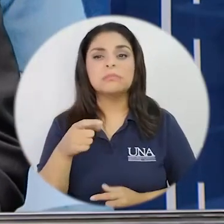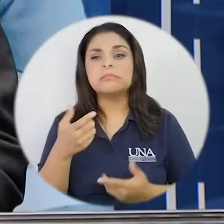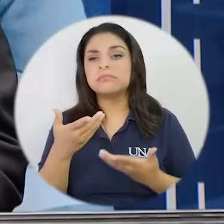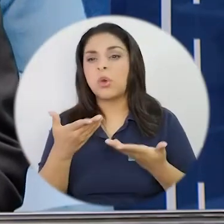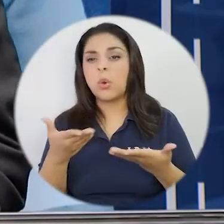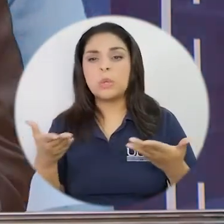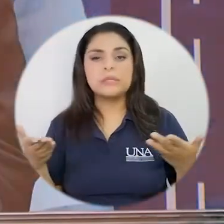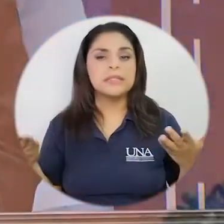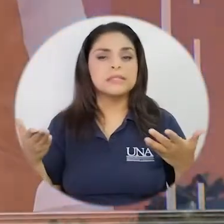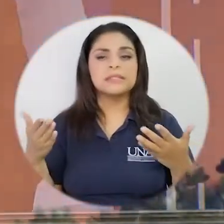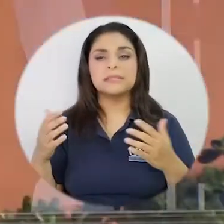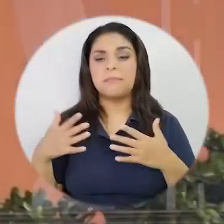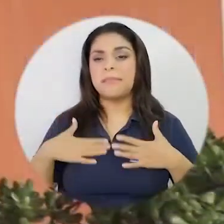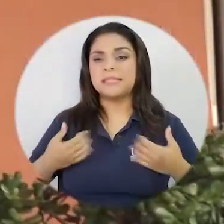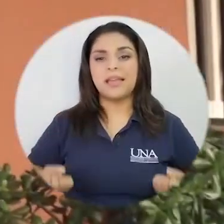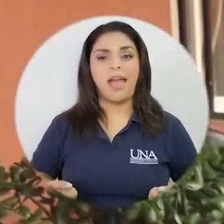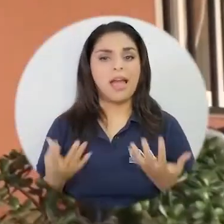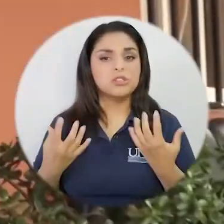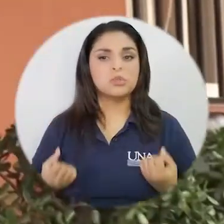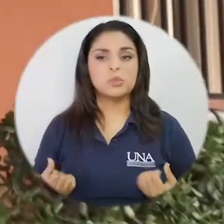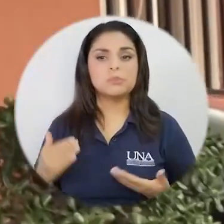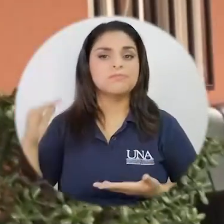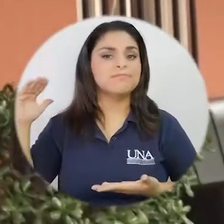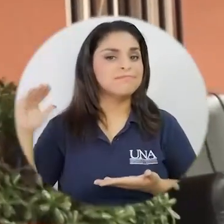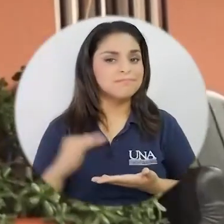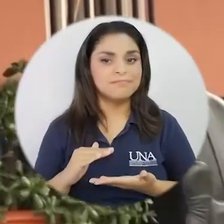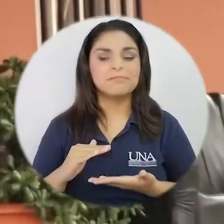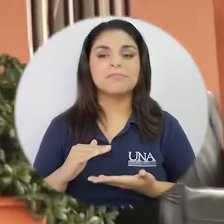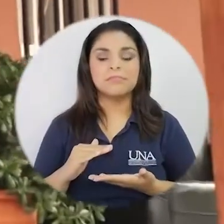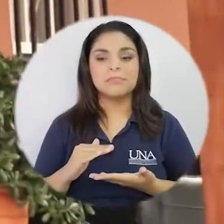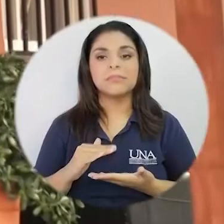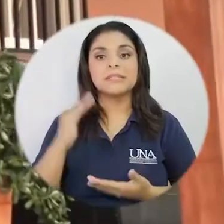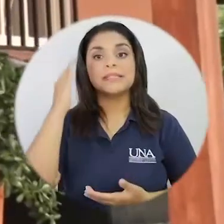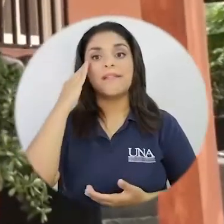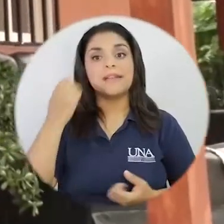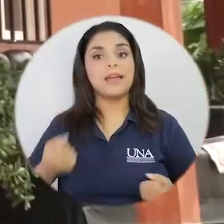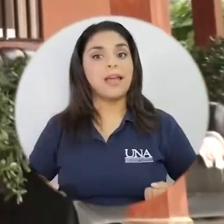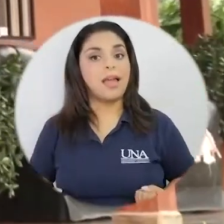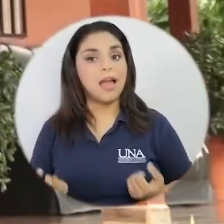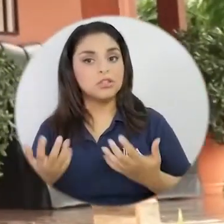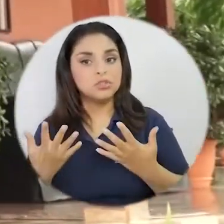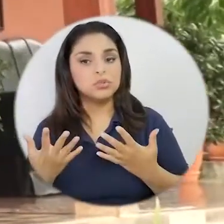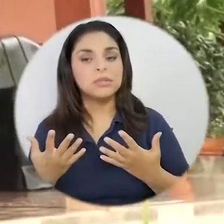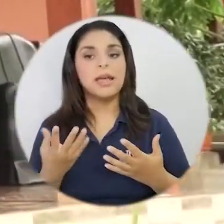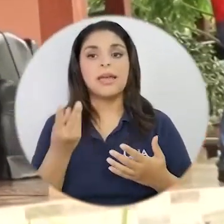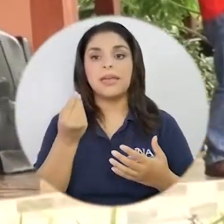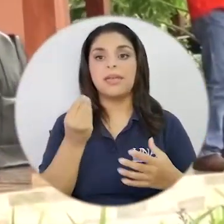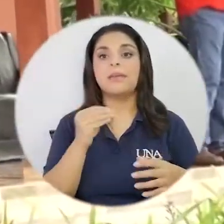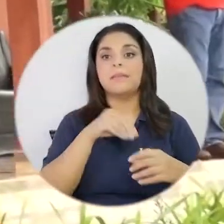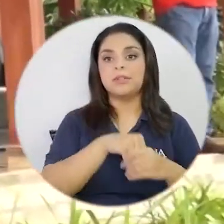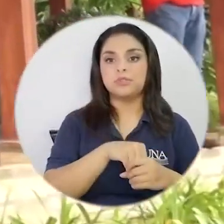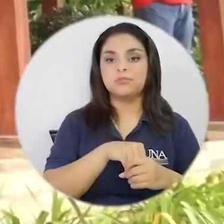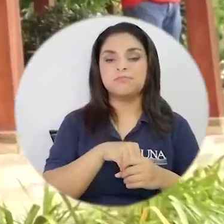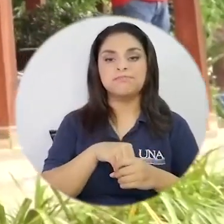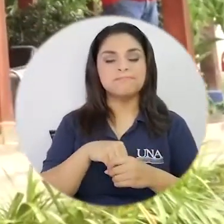hacer recortes en cuanto a los gastos, de ahí la diferencia entre qué es un gasto, qué es una inversión, llegar a